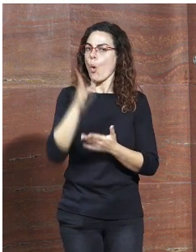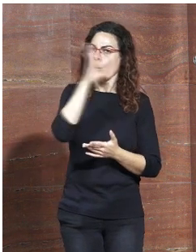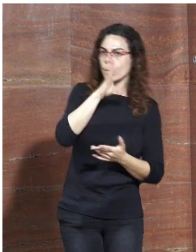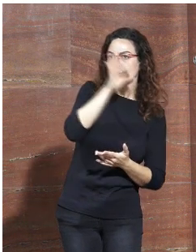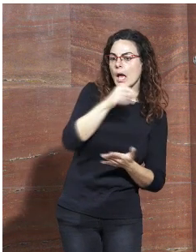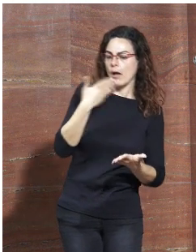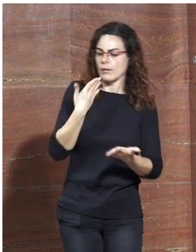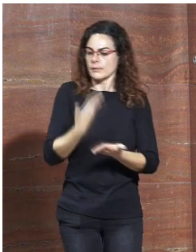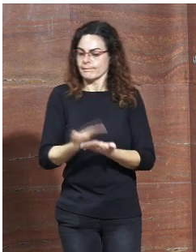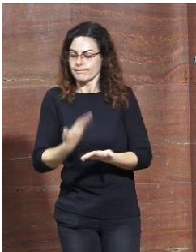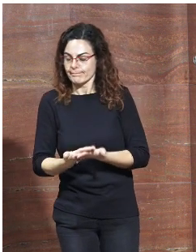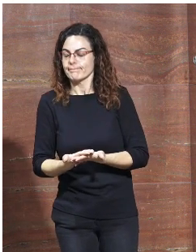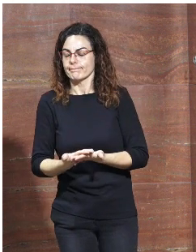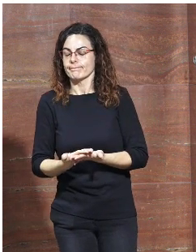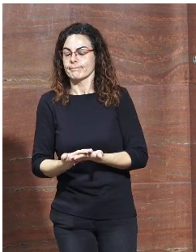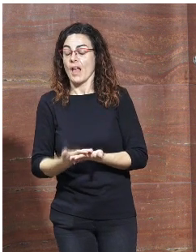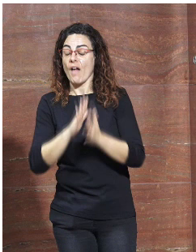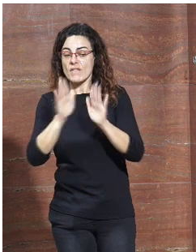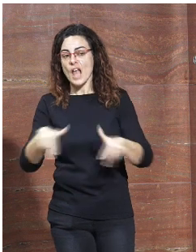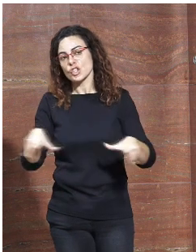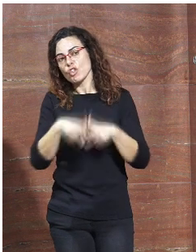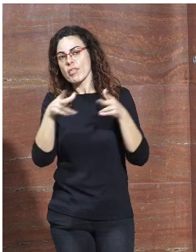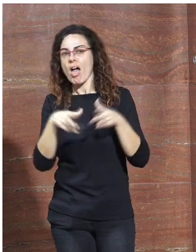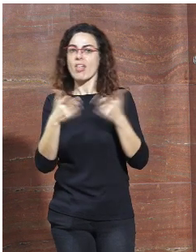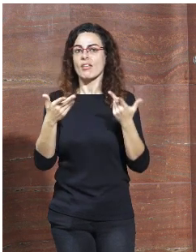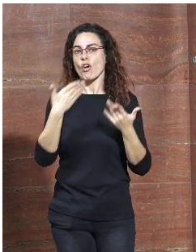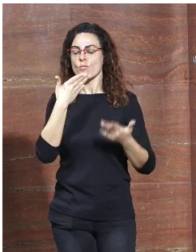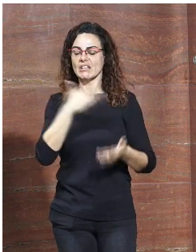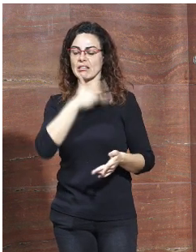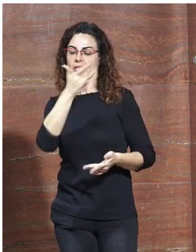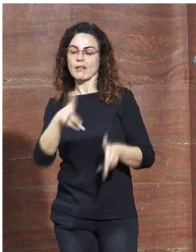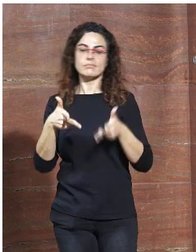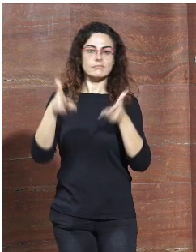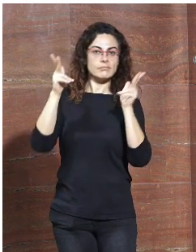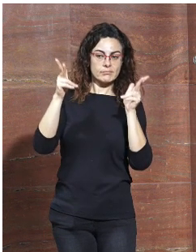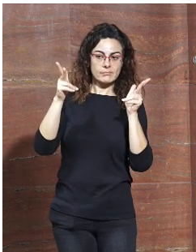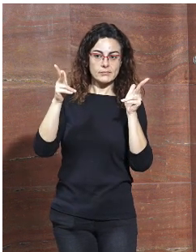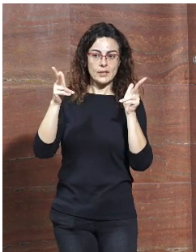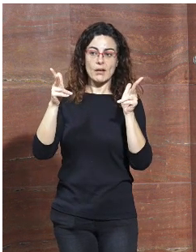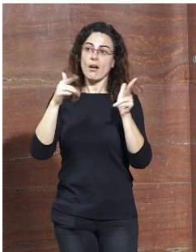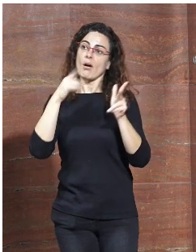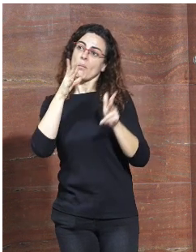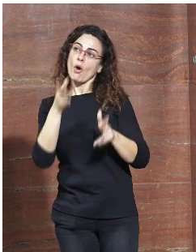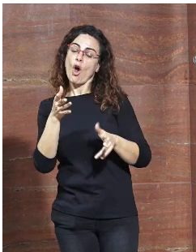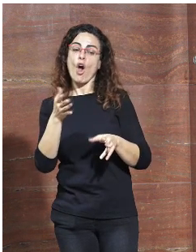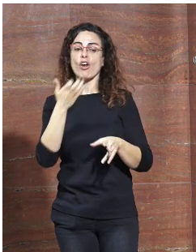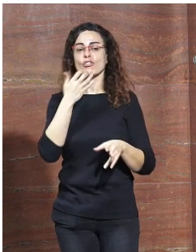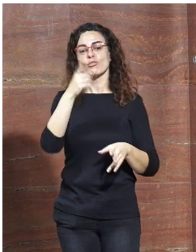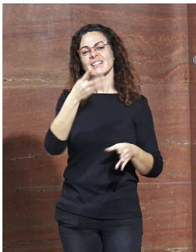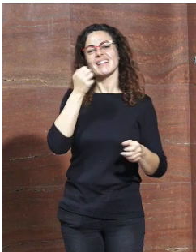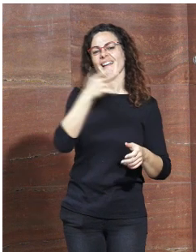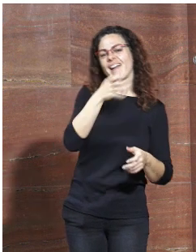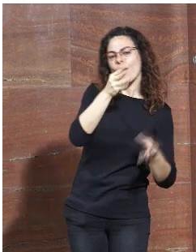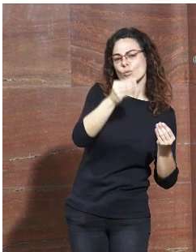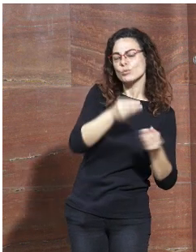ocultado, y la sociedad ha transigido con cuestiones, con que cobraseis menos, con que fueseis las